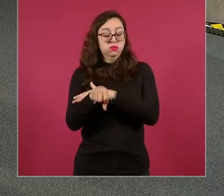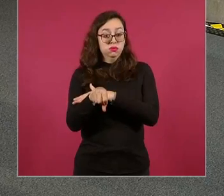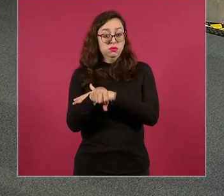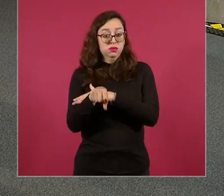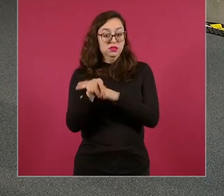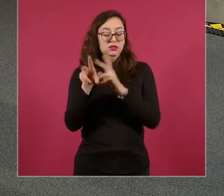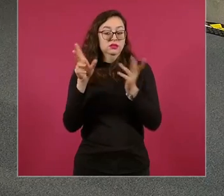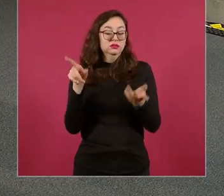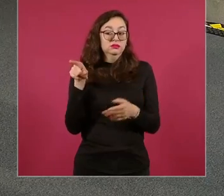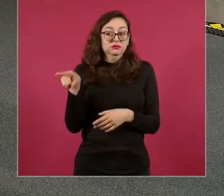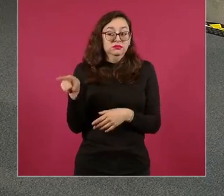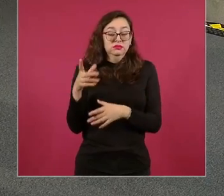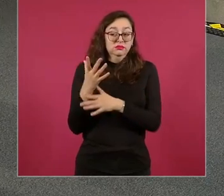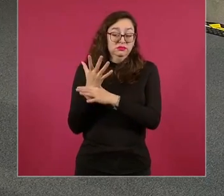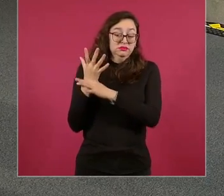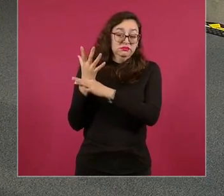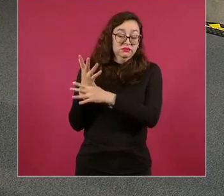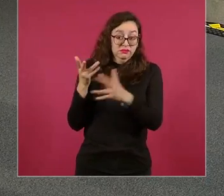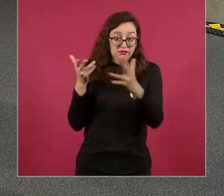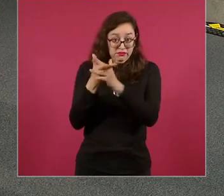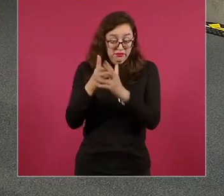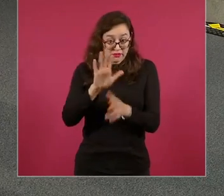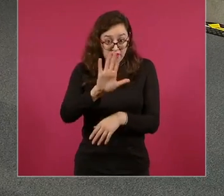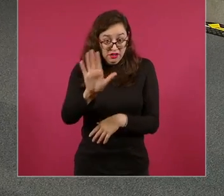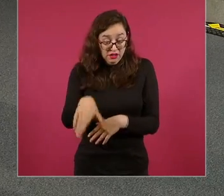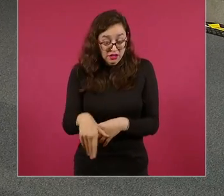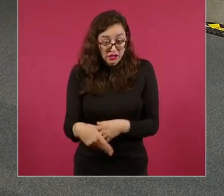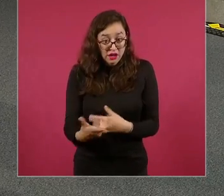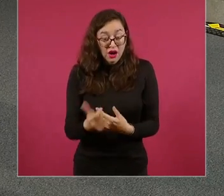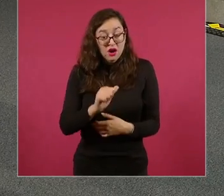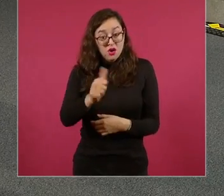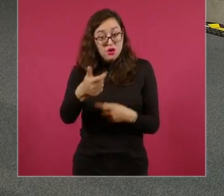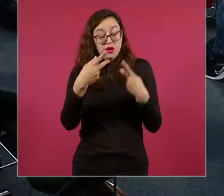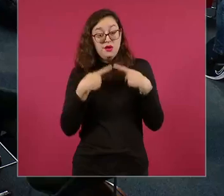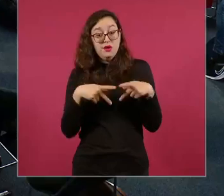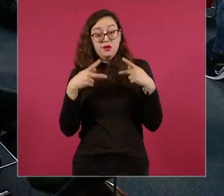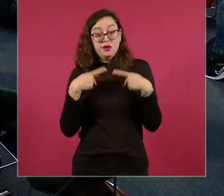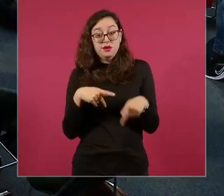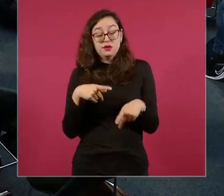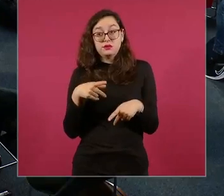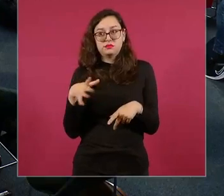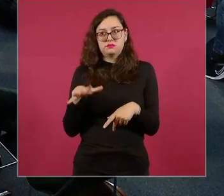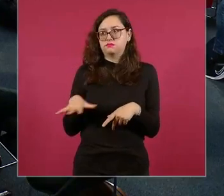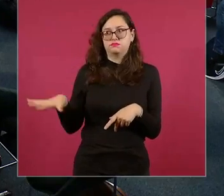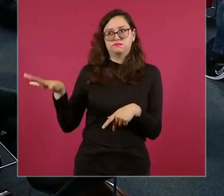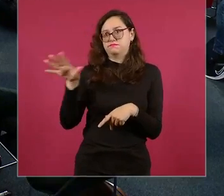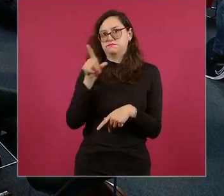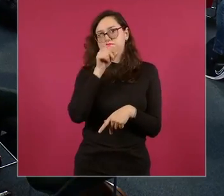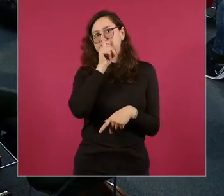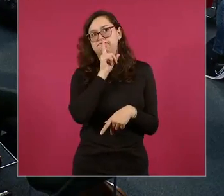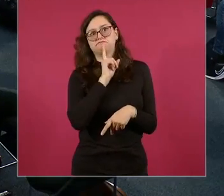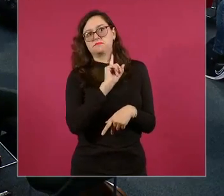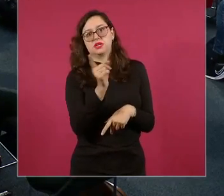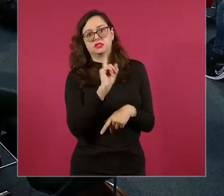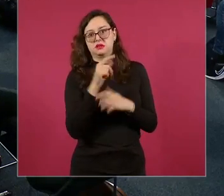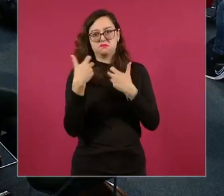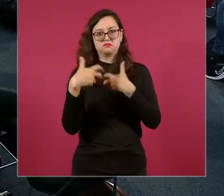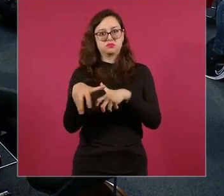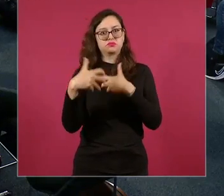homicidio y dicen que es falso entonces que si lo